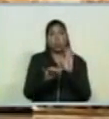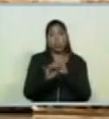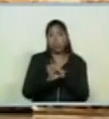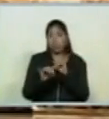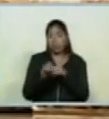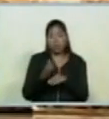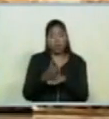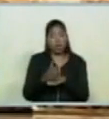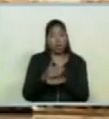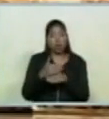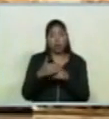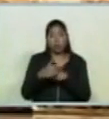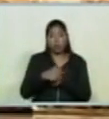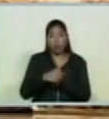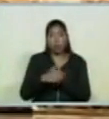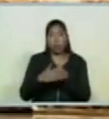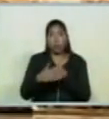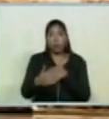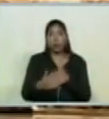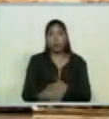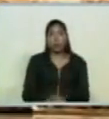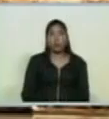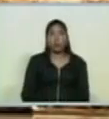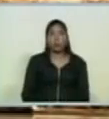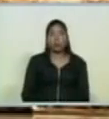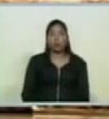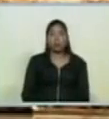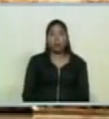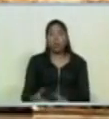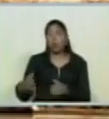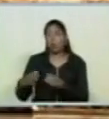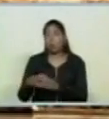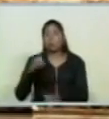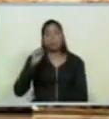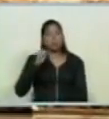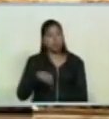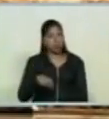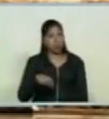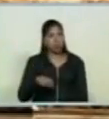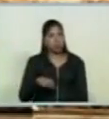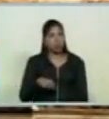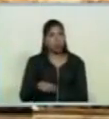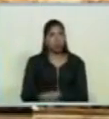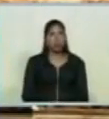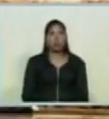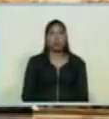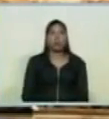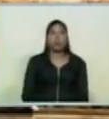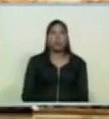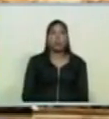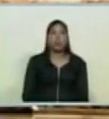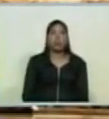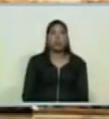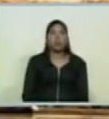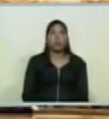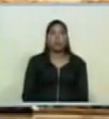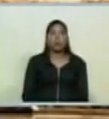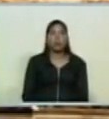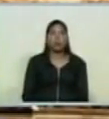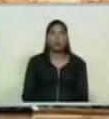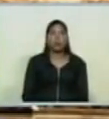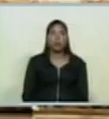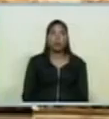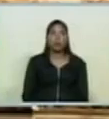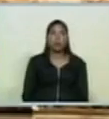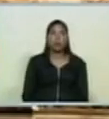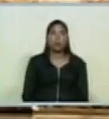adelantadas de gobernadores y ellos dijeron sí a la constituyente. En términos prácticos, ellos pueden decir lo que quieran, pero